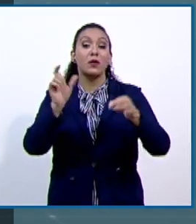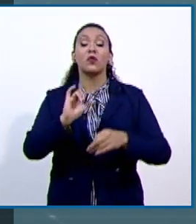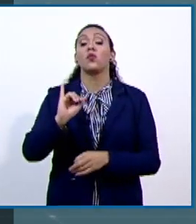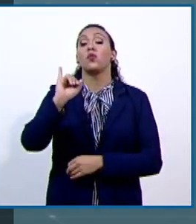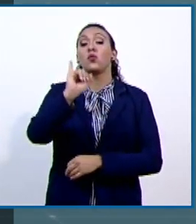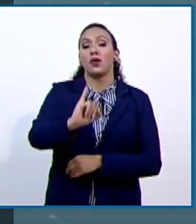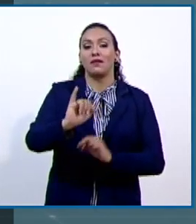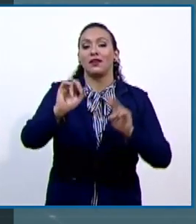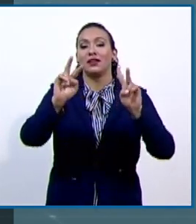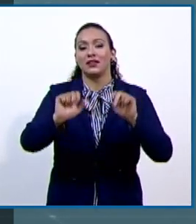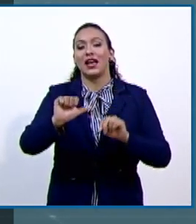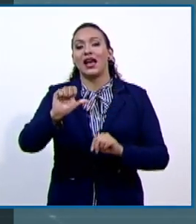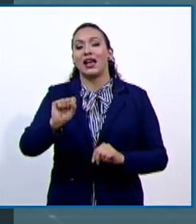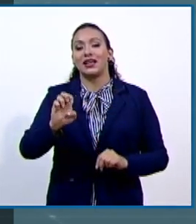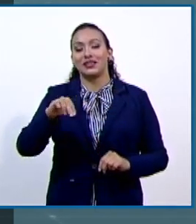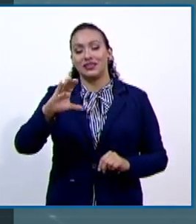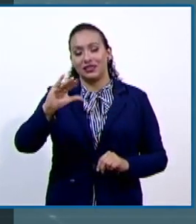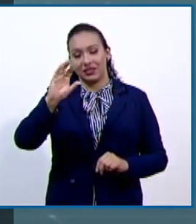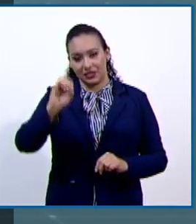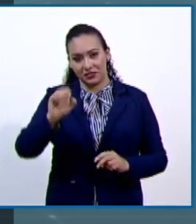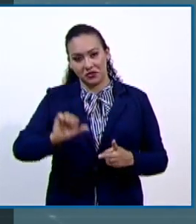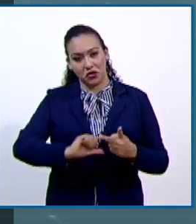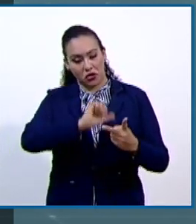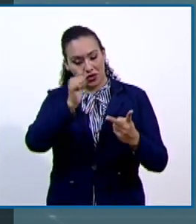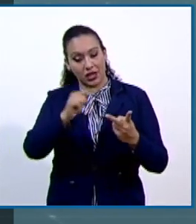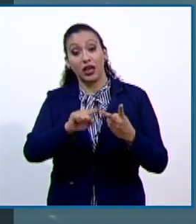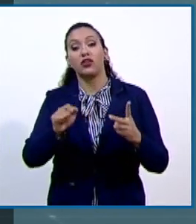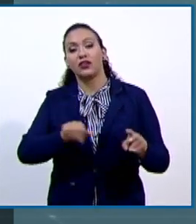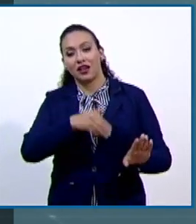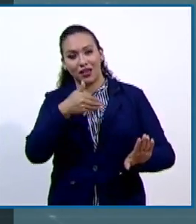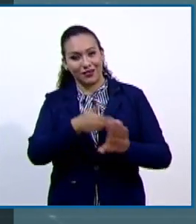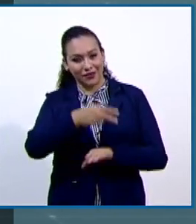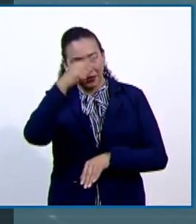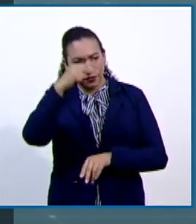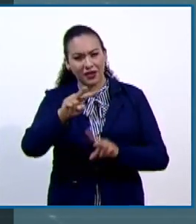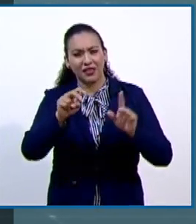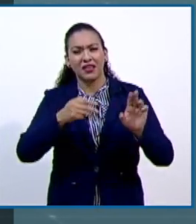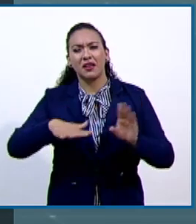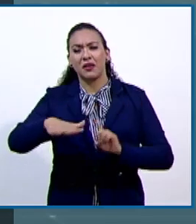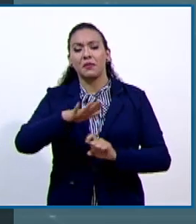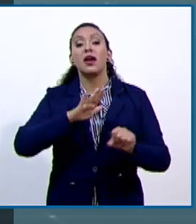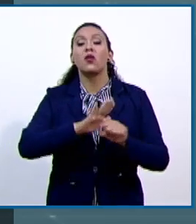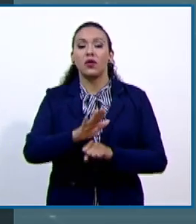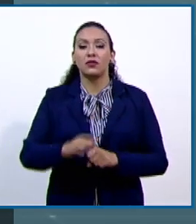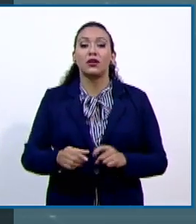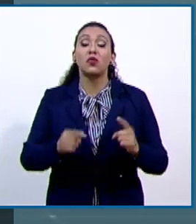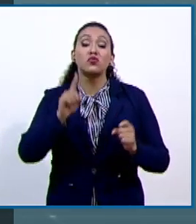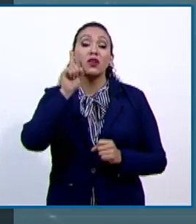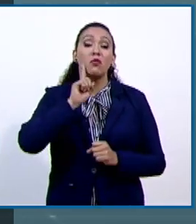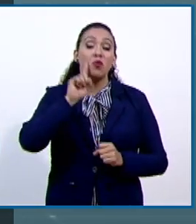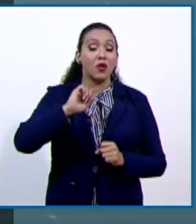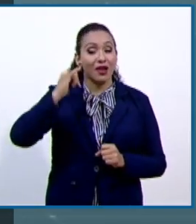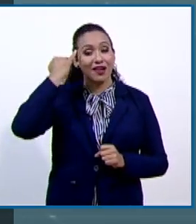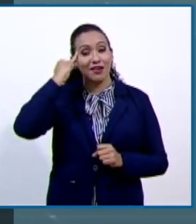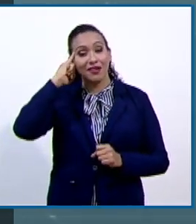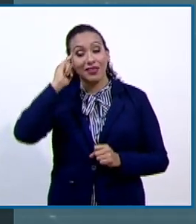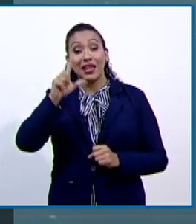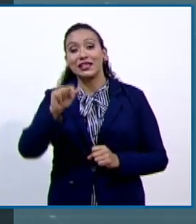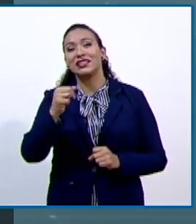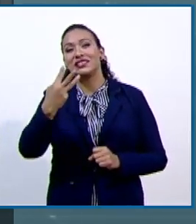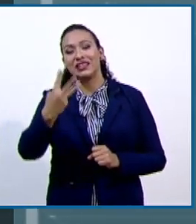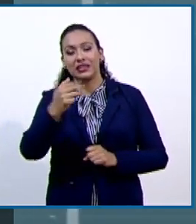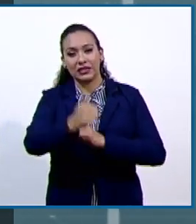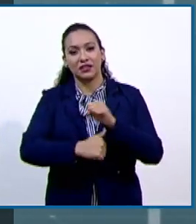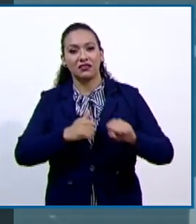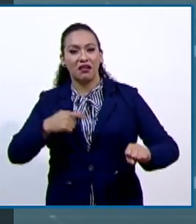el caso Asensio Rosario y otra contra México, relacionado con el abuso sexual a una mujer indígena de 73